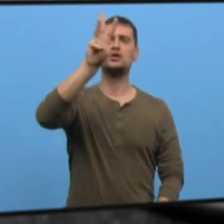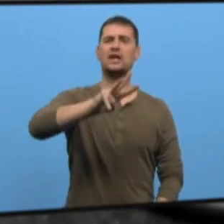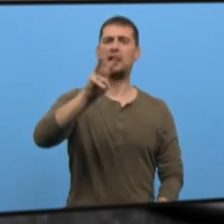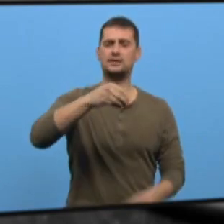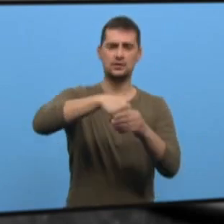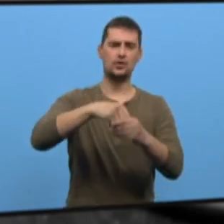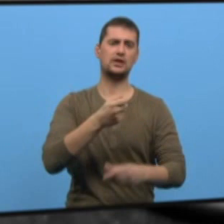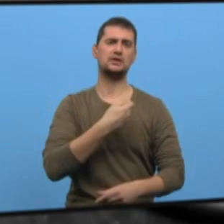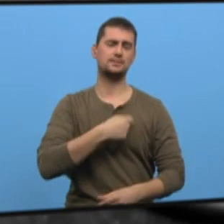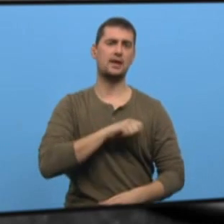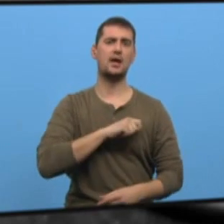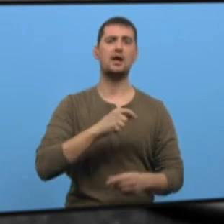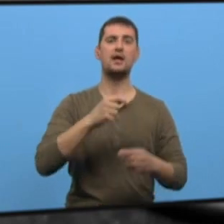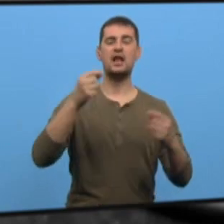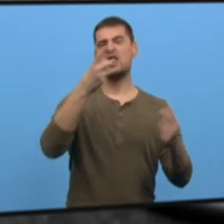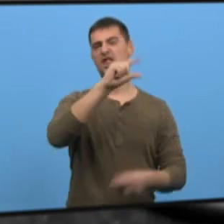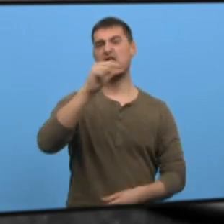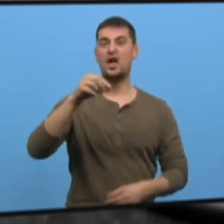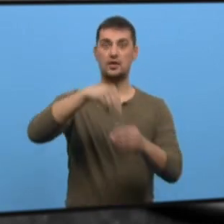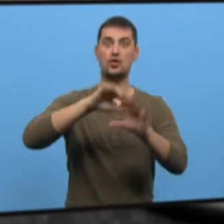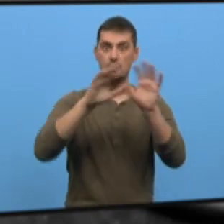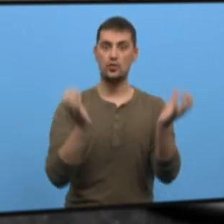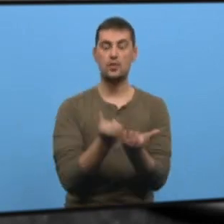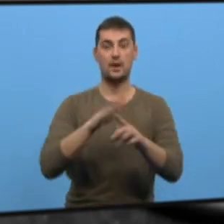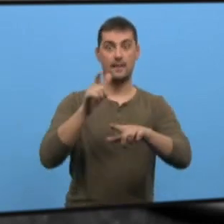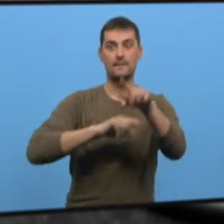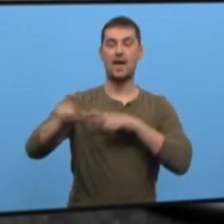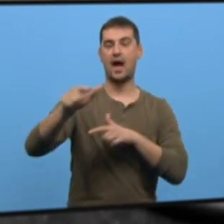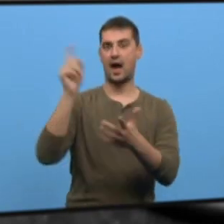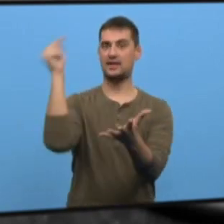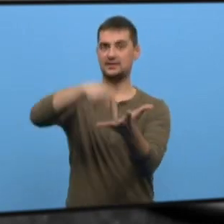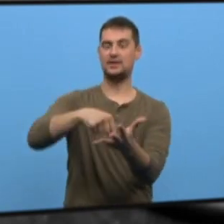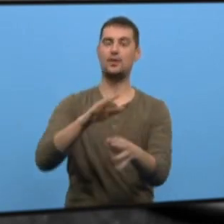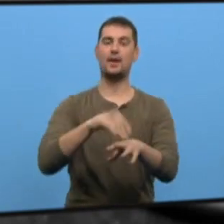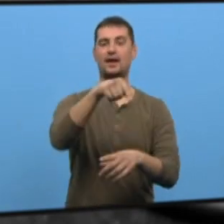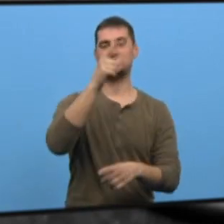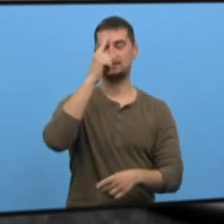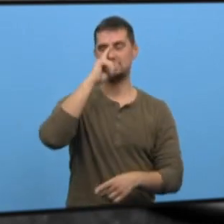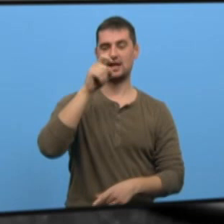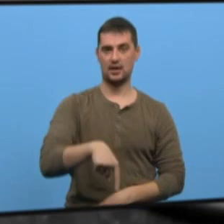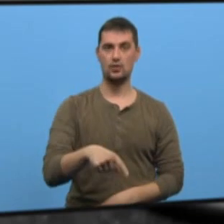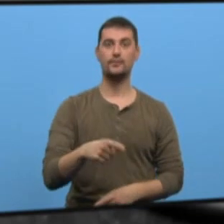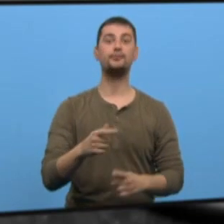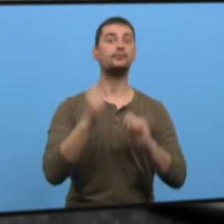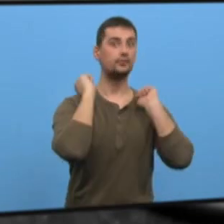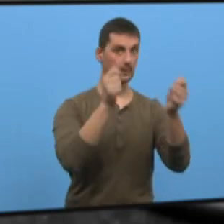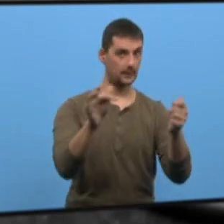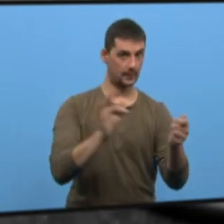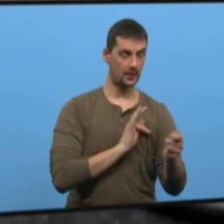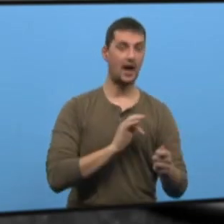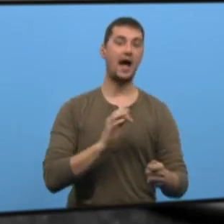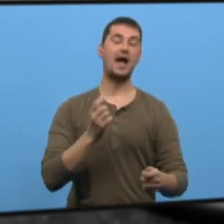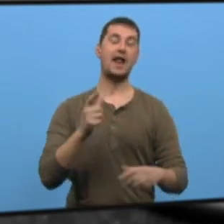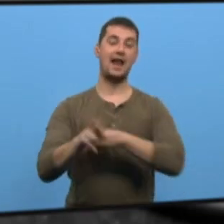r internacional de 100 destinos aos que viar este ano o galardón fy entregado alcalde en fitur se lembran no